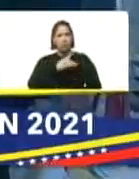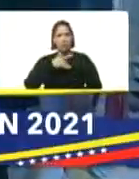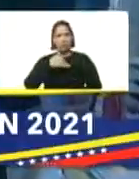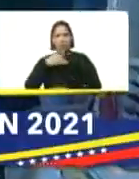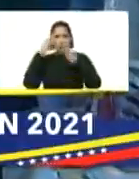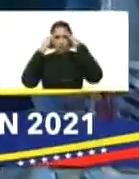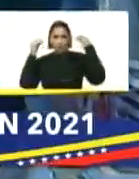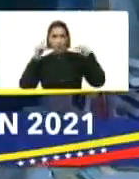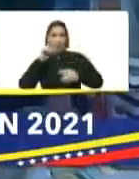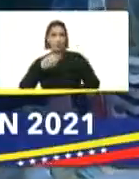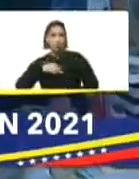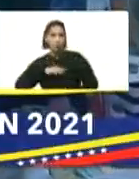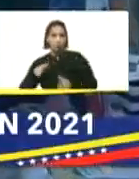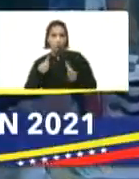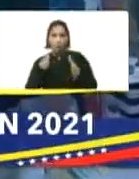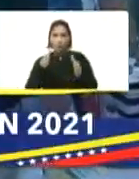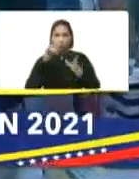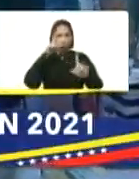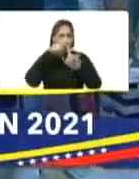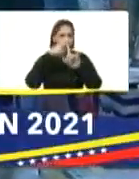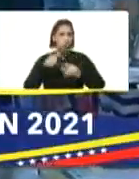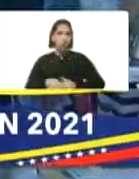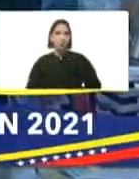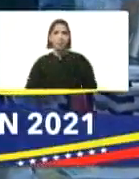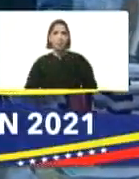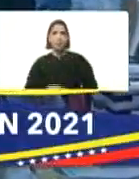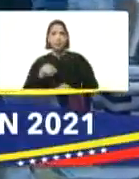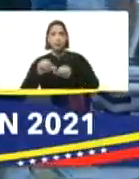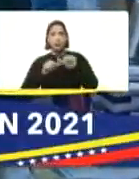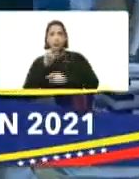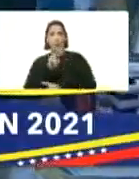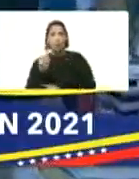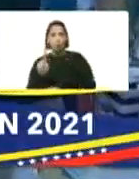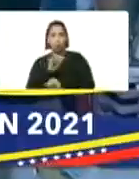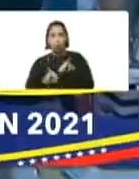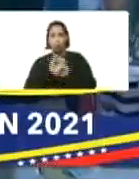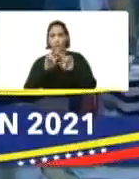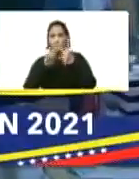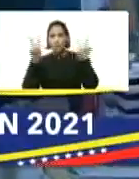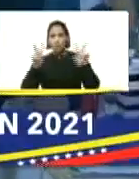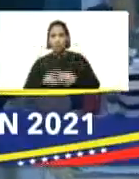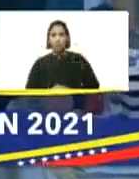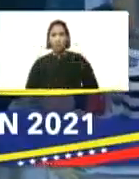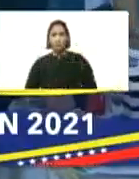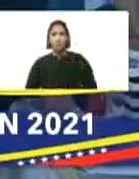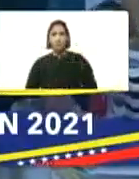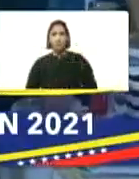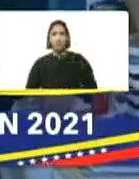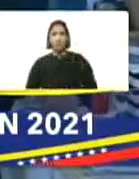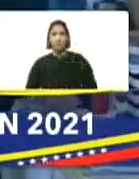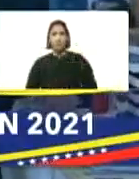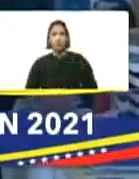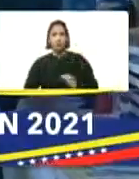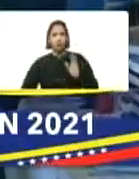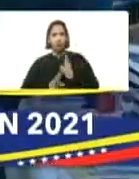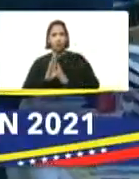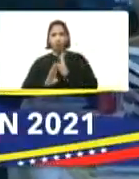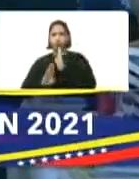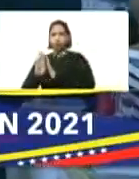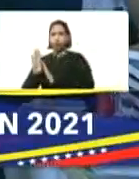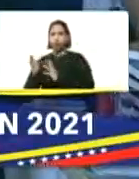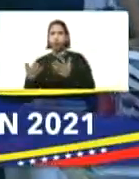Y que estamos en el camino del siglo XXI ya de paz, de desarrollo, de